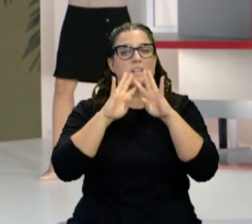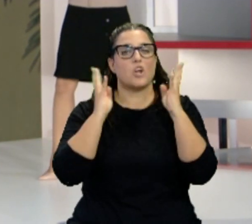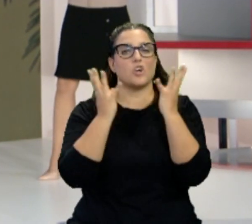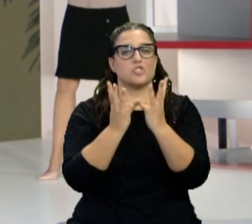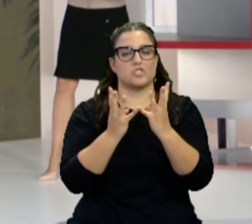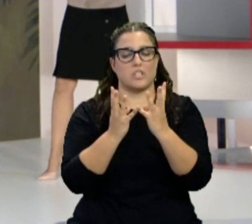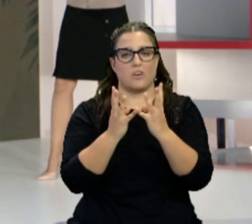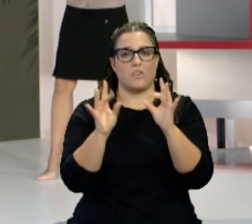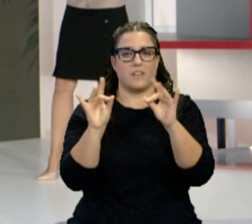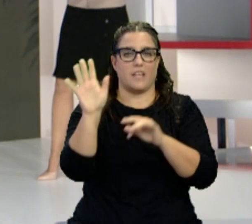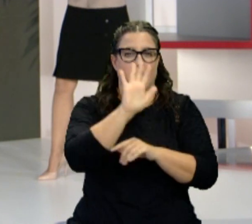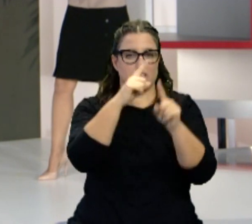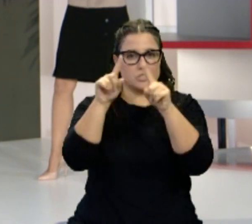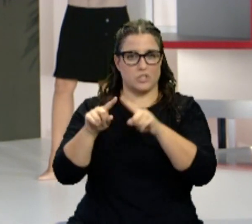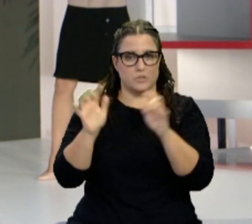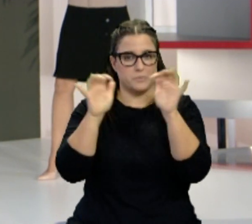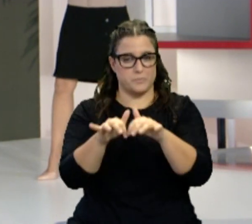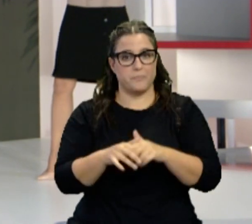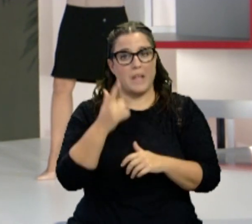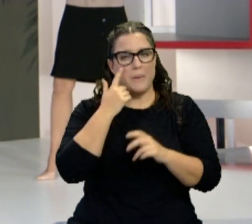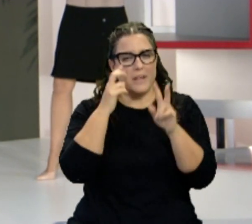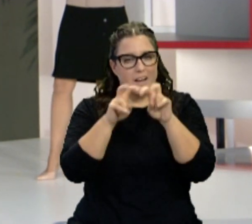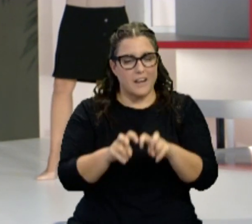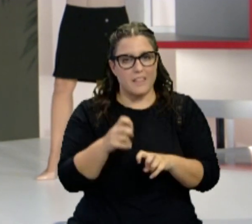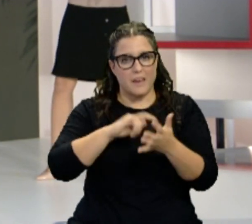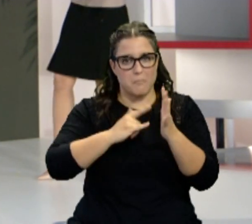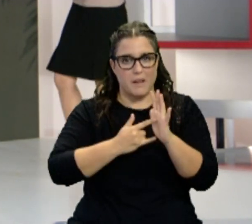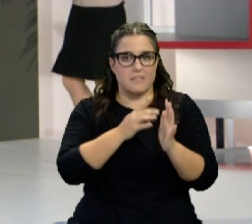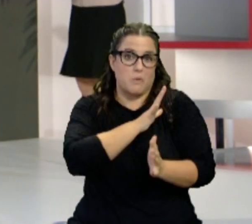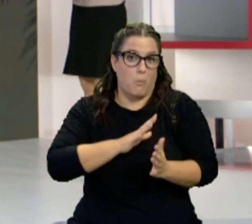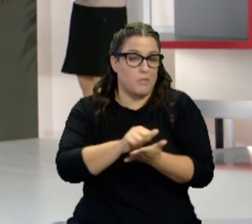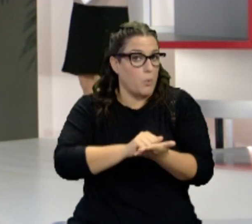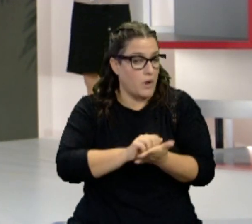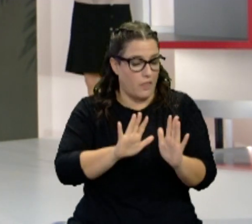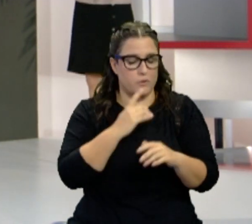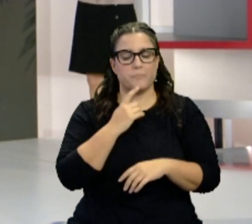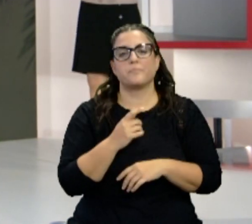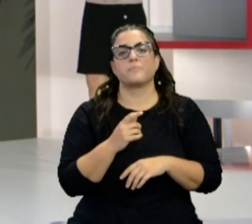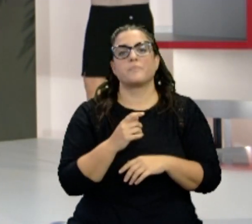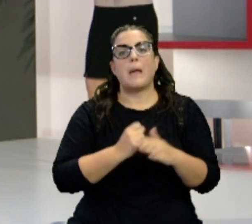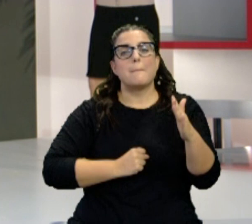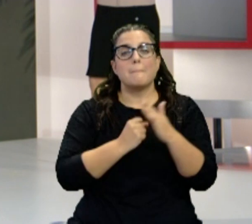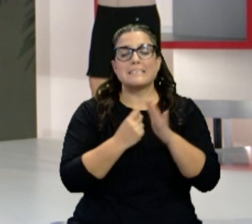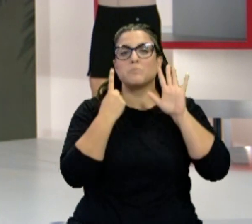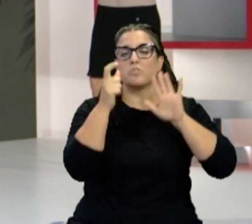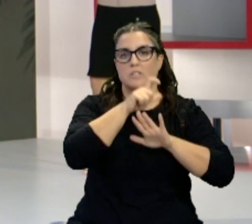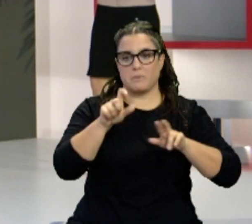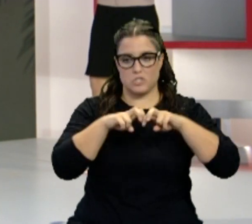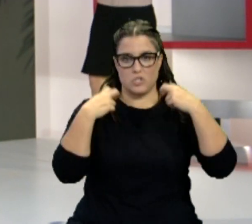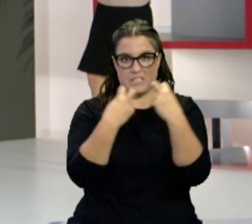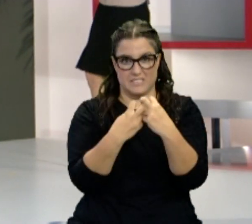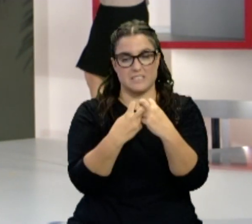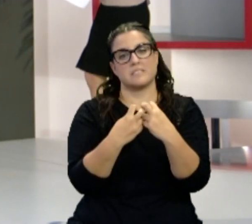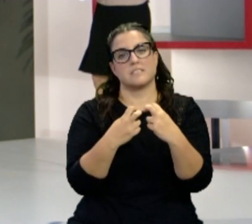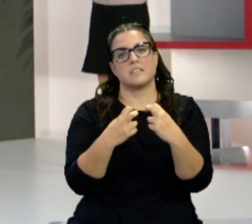a analizar un poco más ese plan para Navidad, que como decimos de momento es un borrador. Habrá un máximo de 6 personas en las reuniones